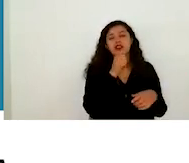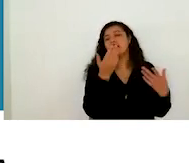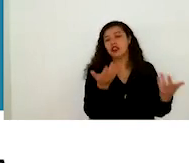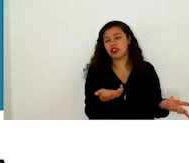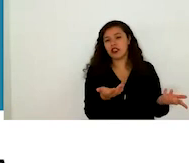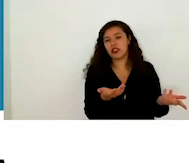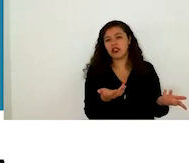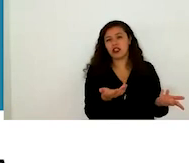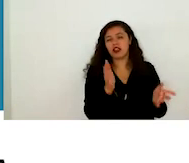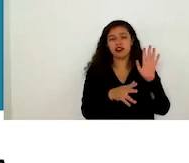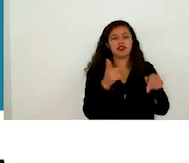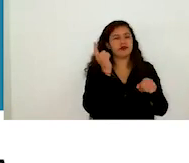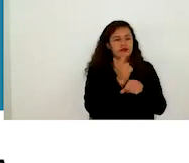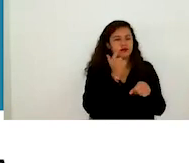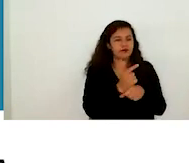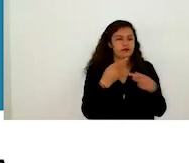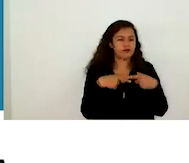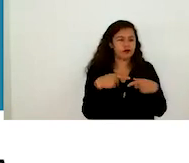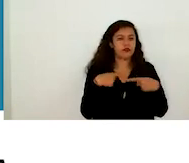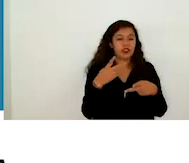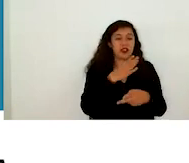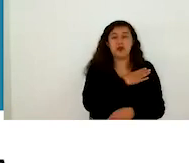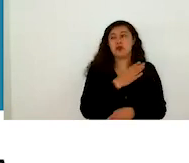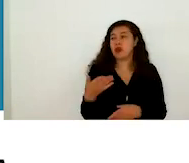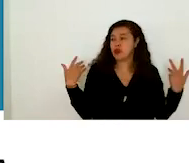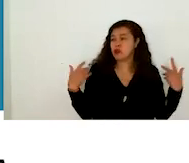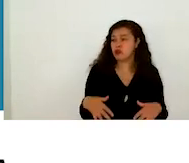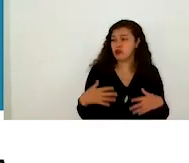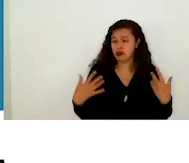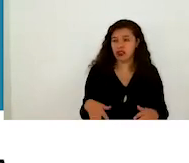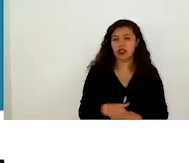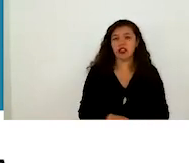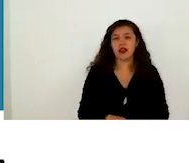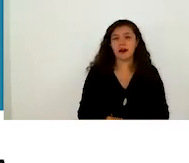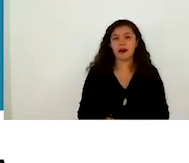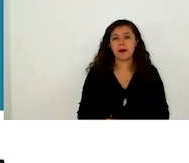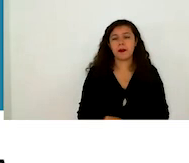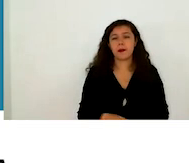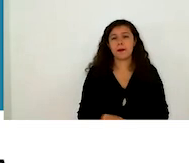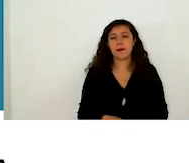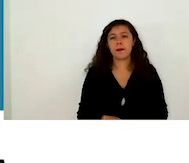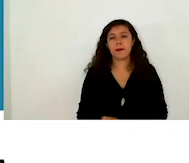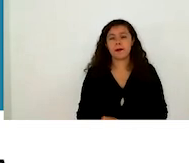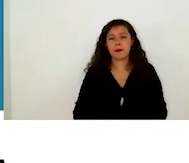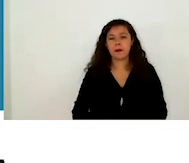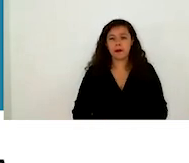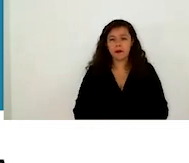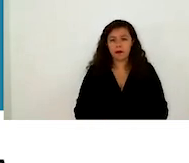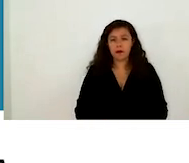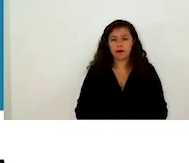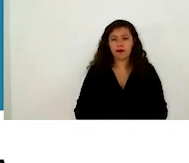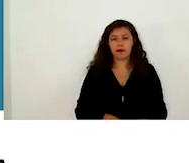van a darse cuenta esta persona es muy buena sacando copias verdaderamente como él ya no sacará copias